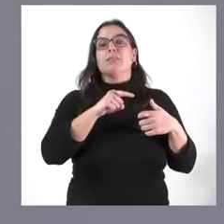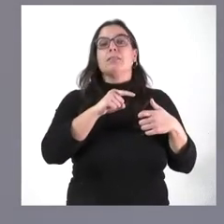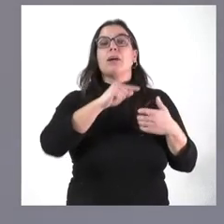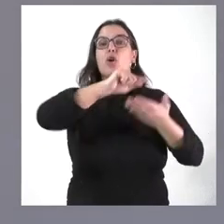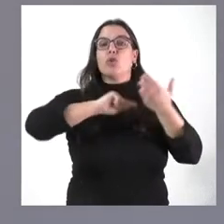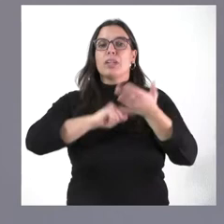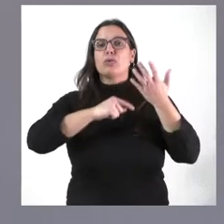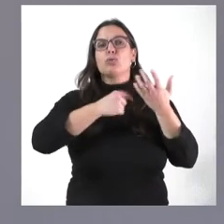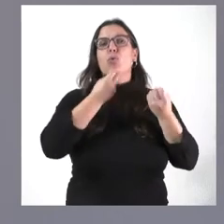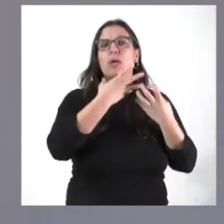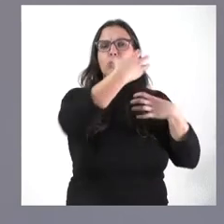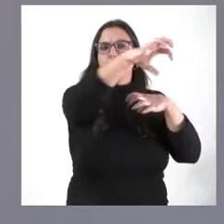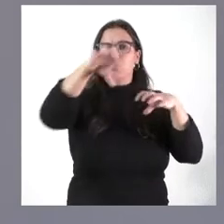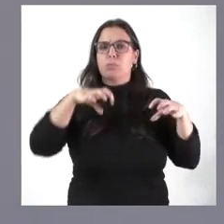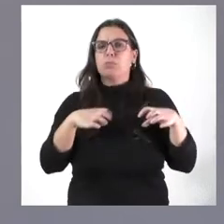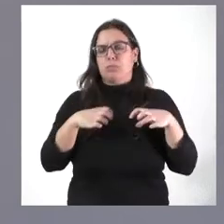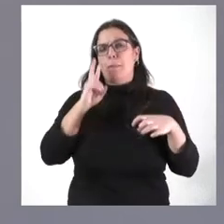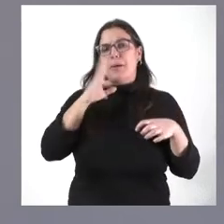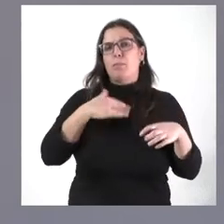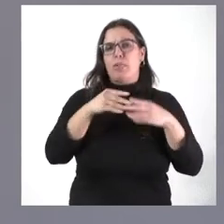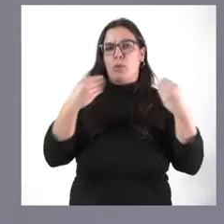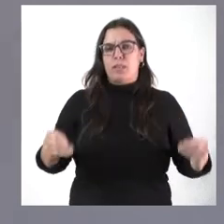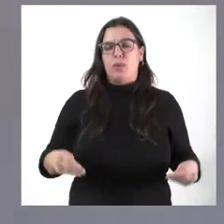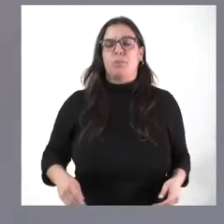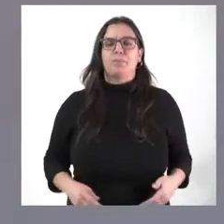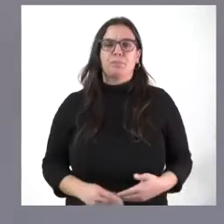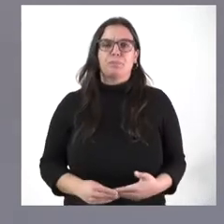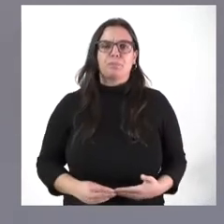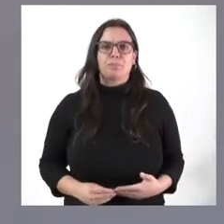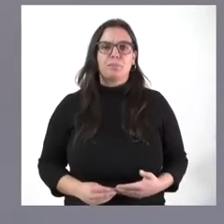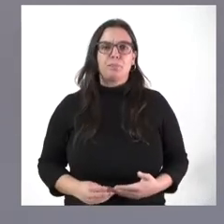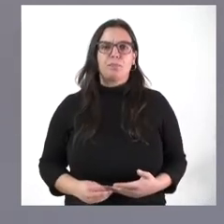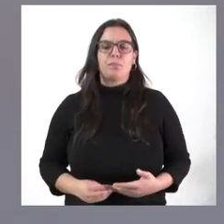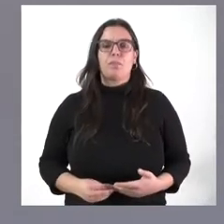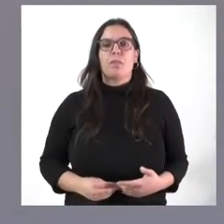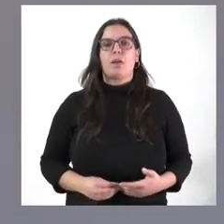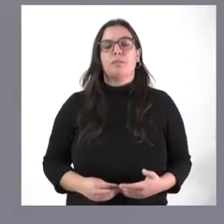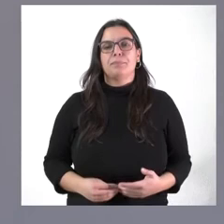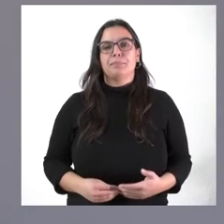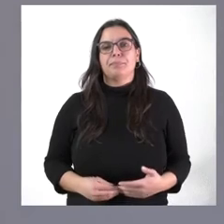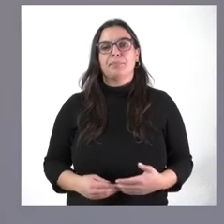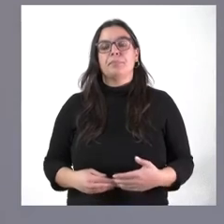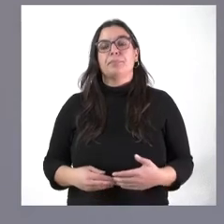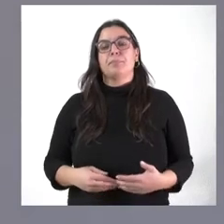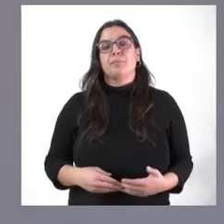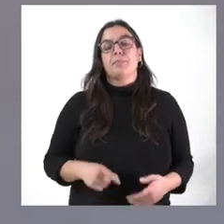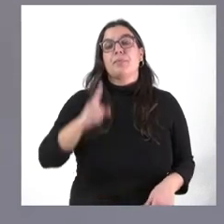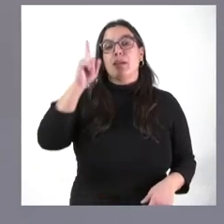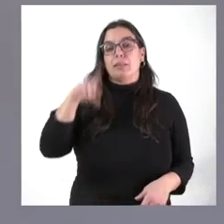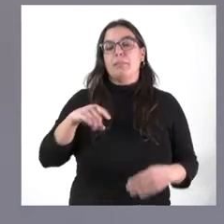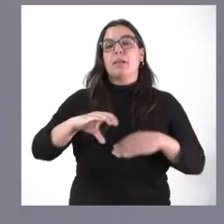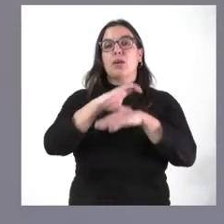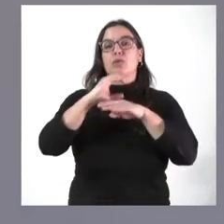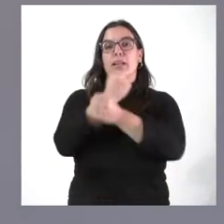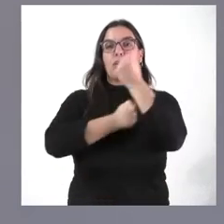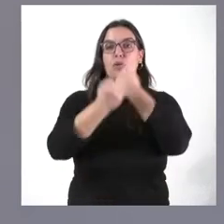grupo insufarma ubicado en León como anteriormente por otro lado la traves también de la consejería de